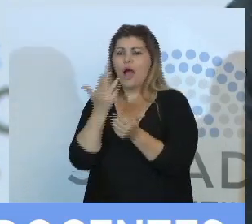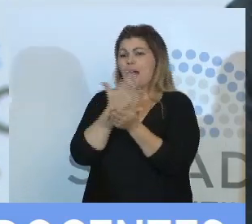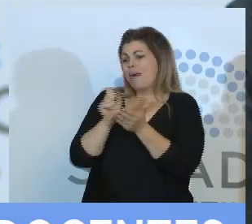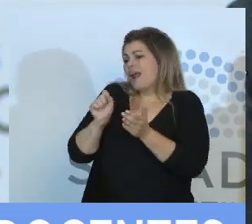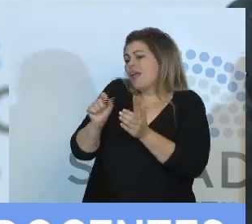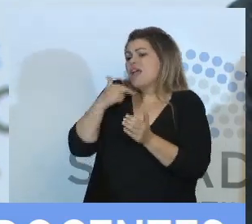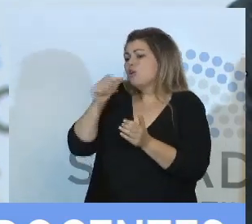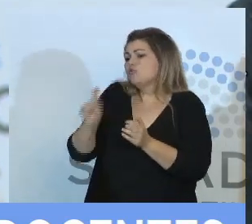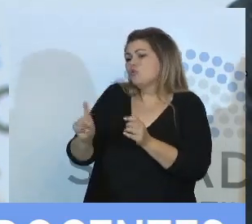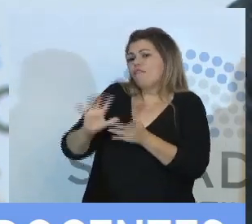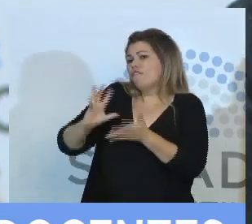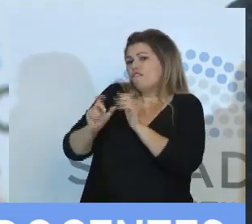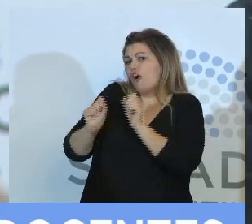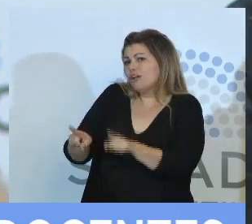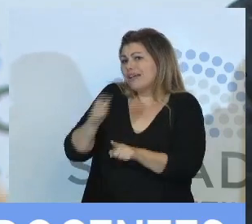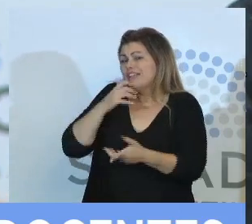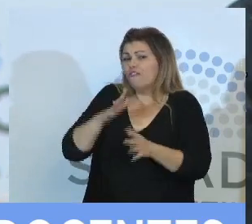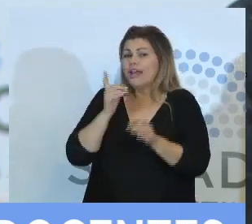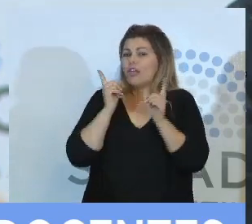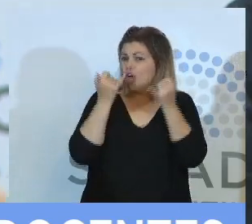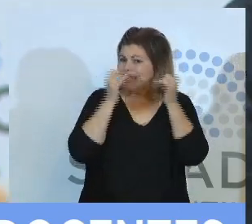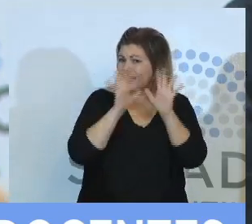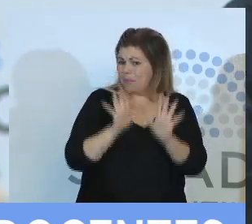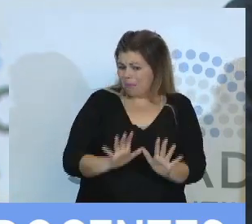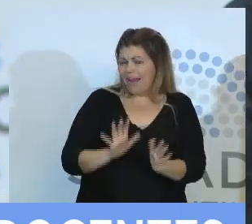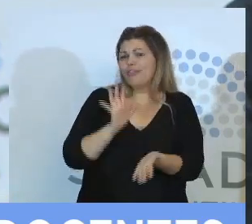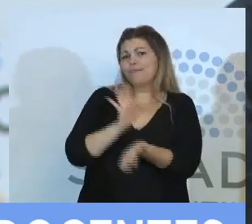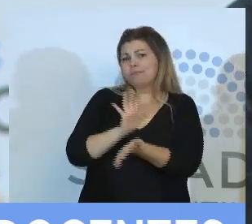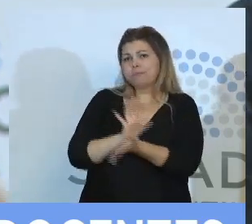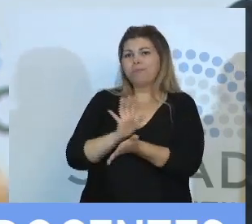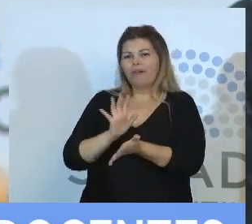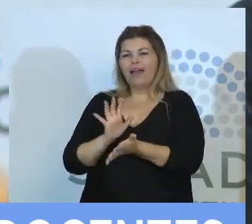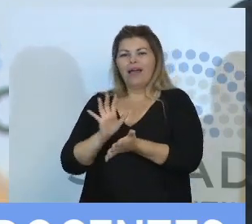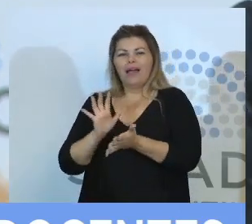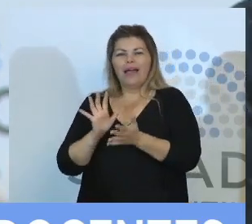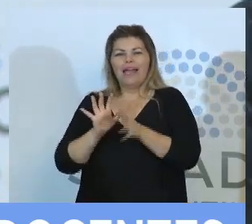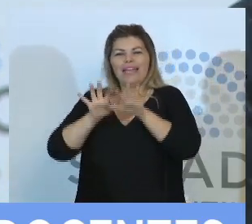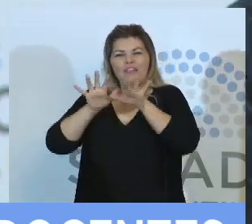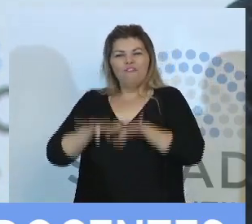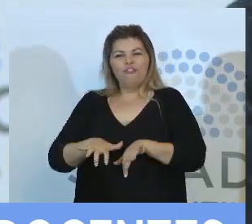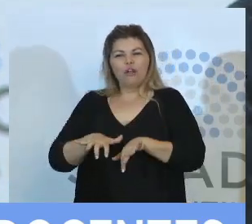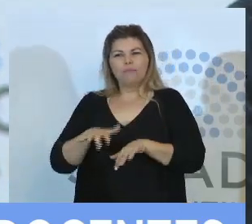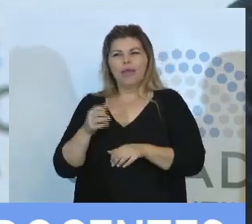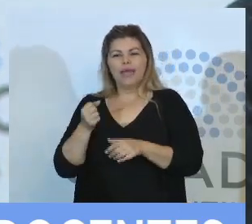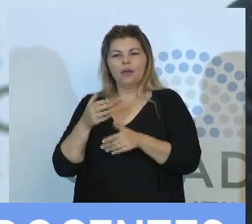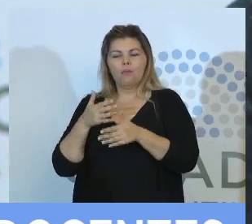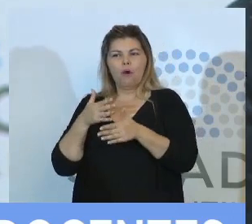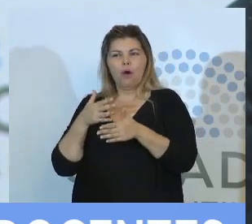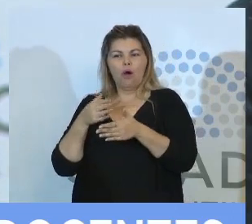tuviera, yo creo que no me hubiese pasado eso, o por lo menos no se hubiese hecho un informe tan chocante, por decirlo de cierta